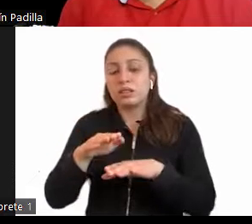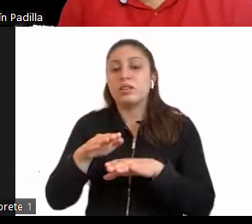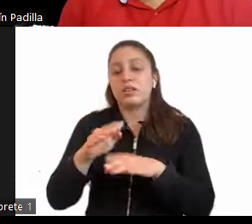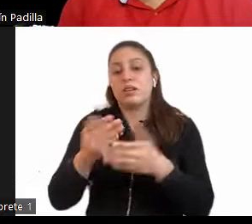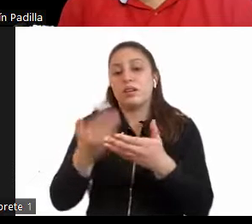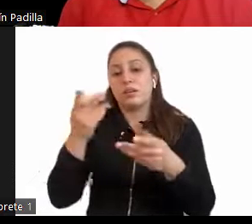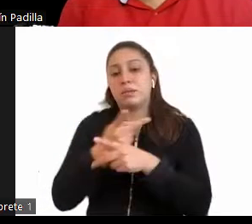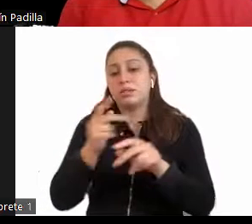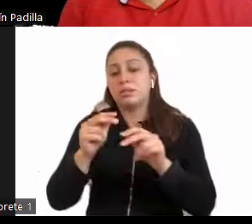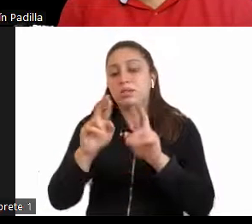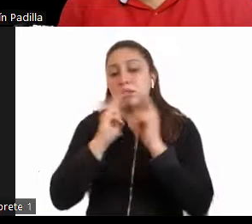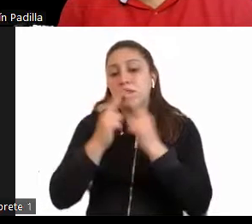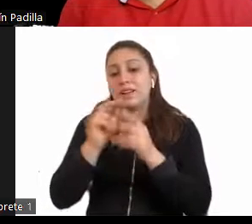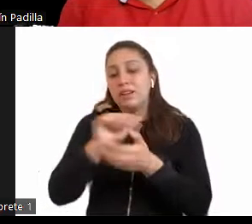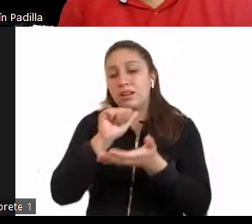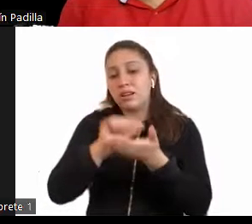estenográfica referida.